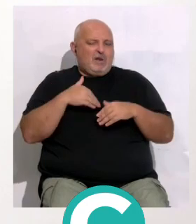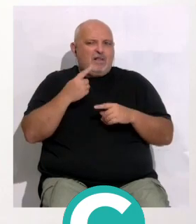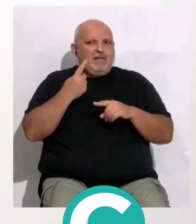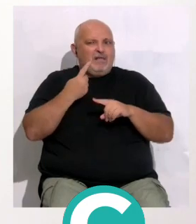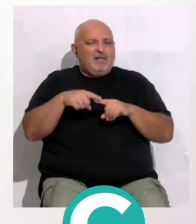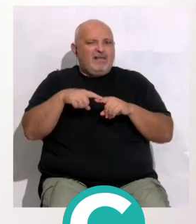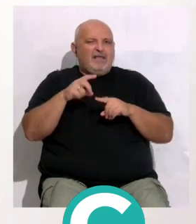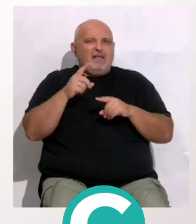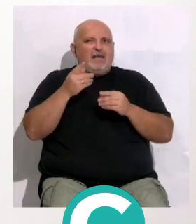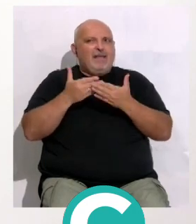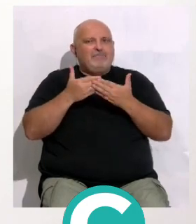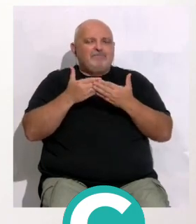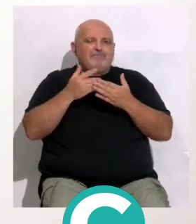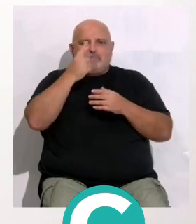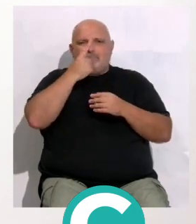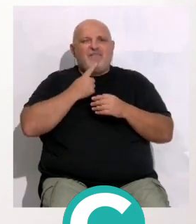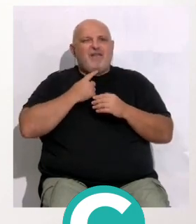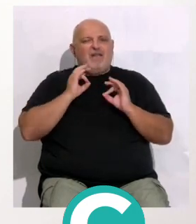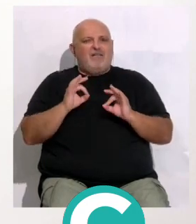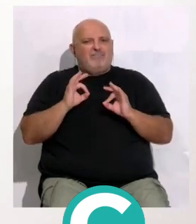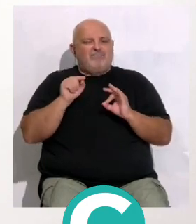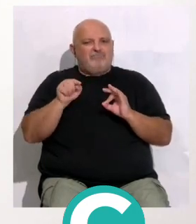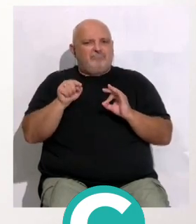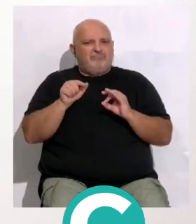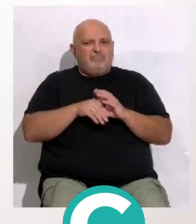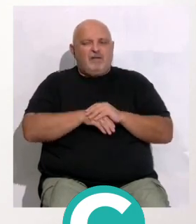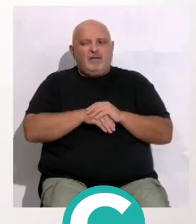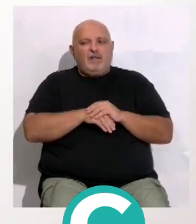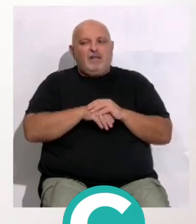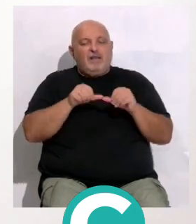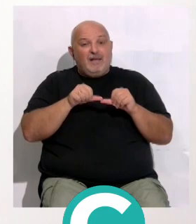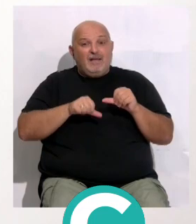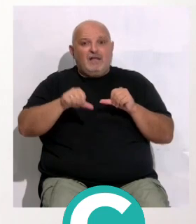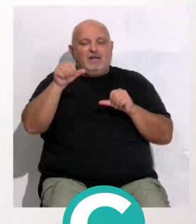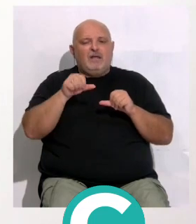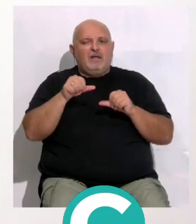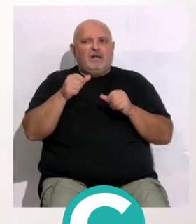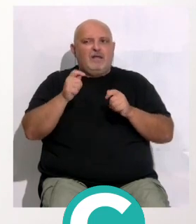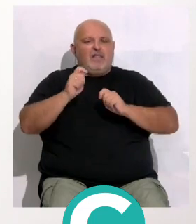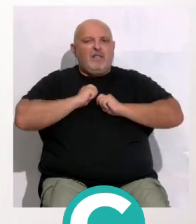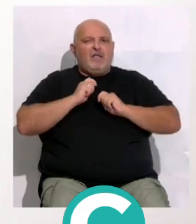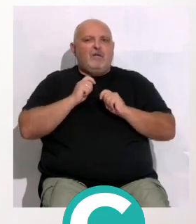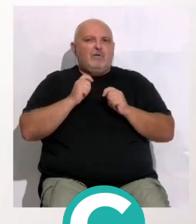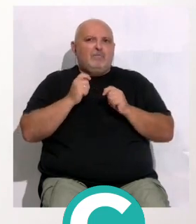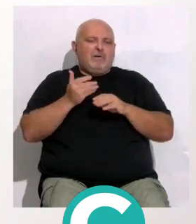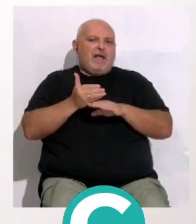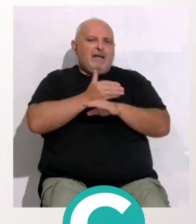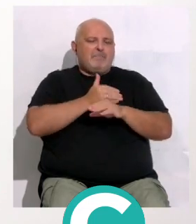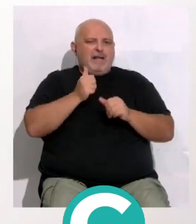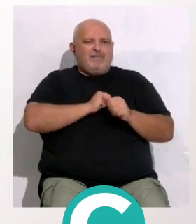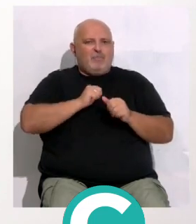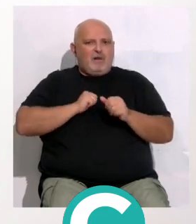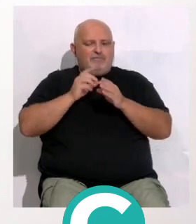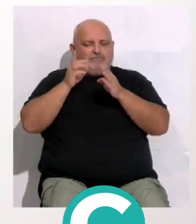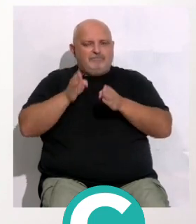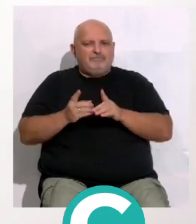todas estas medidas que tenemos, hacer una especie de perfil inicial y de ahí, con esos valores tuyos iniciales, poder hacer una prescripción más